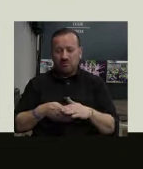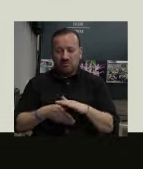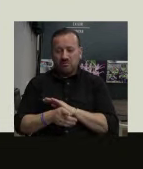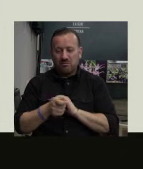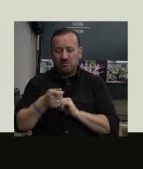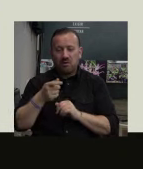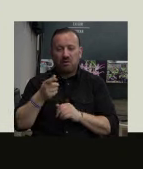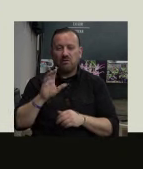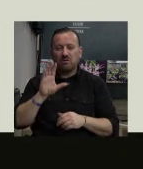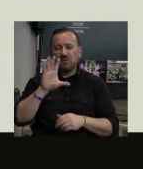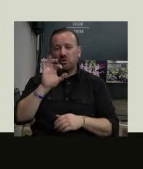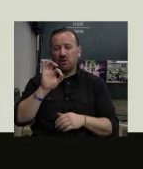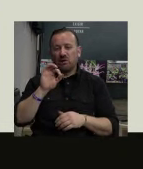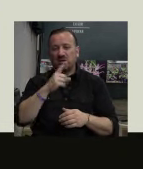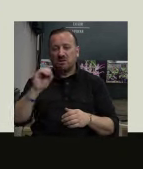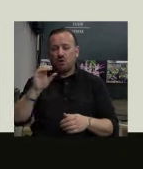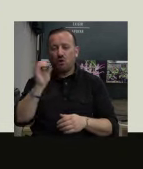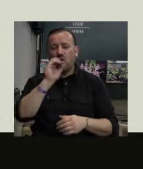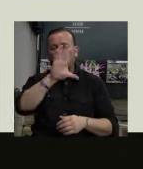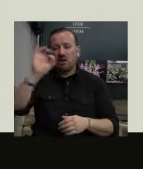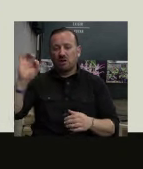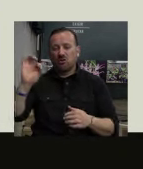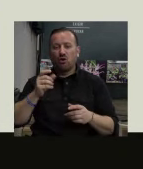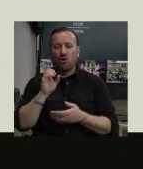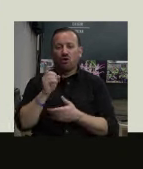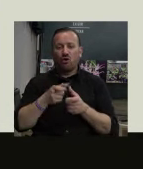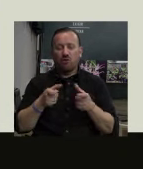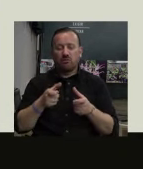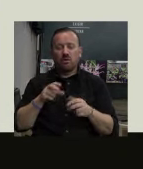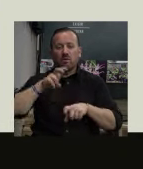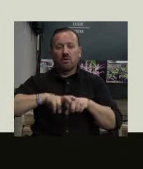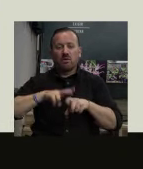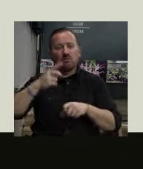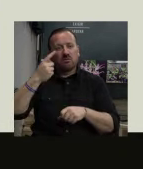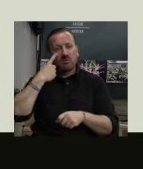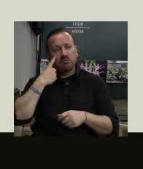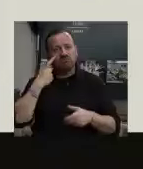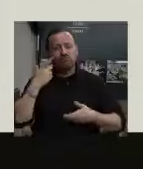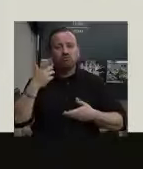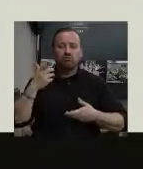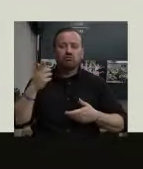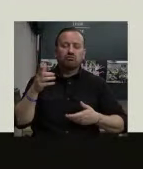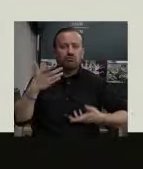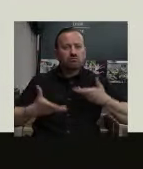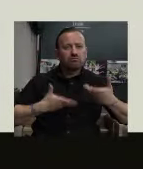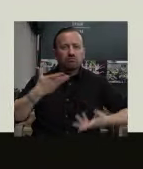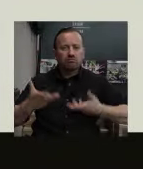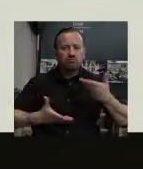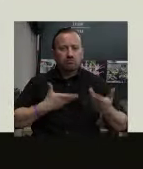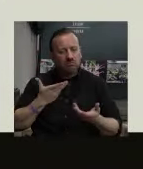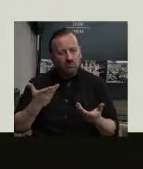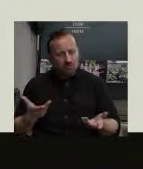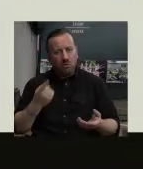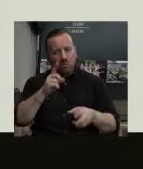peso de 50 100 o 500 por sentarse a ver un show y con eso funciona bajo un